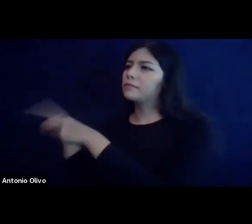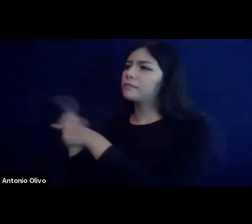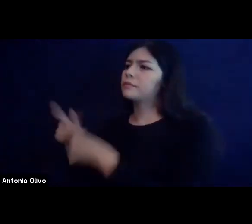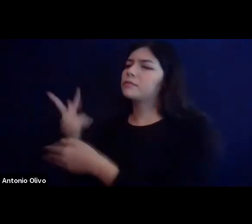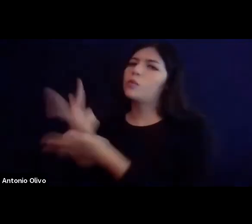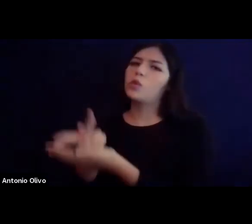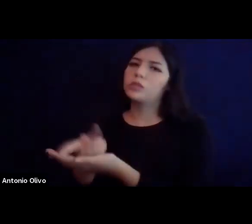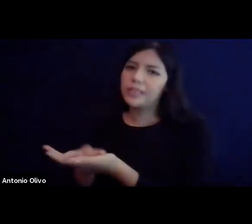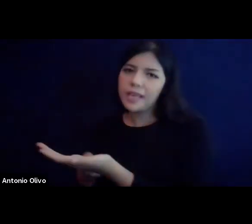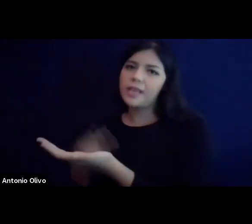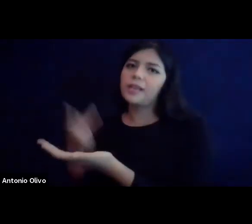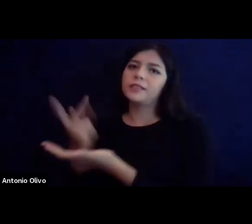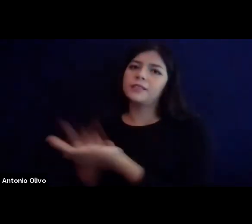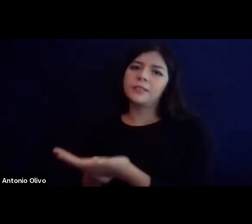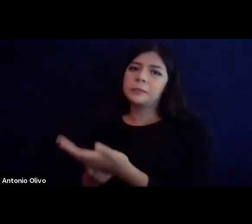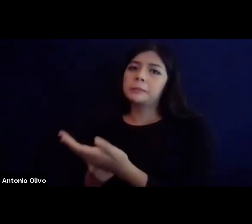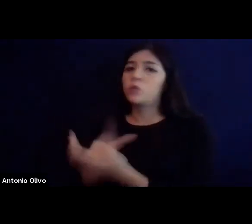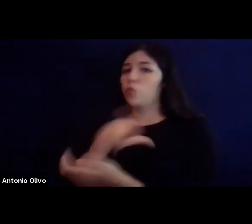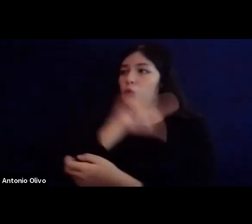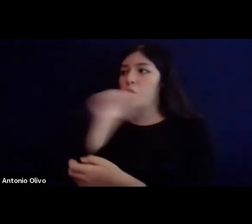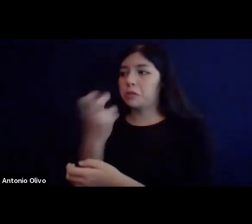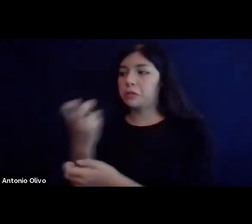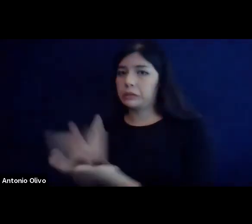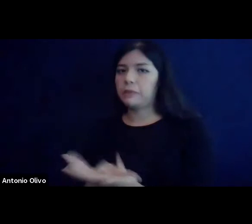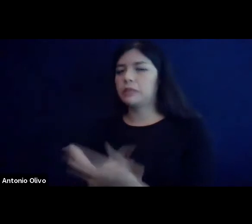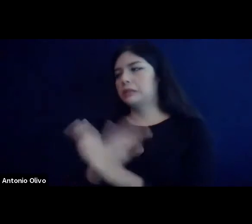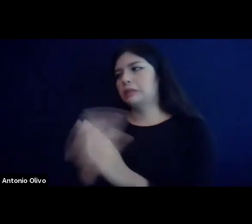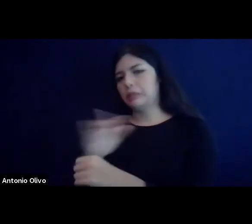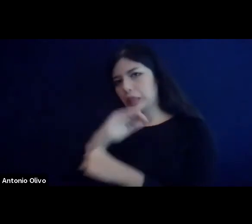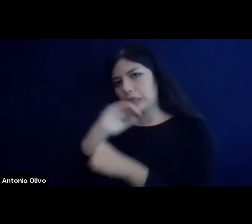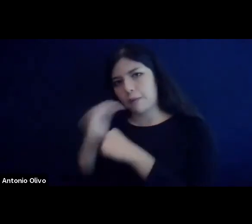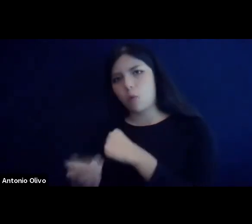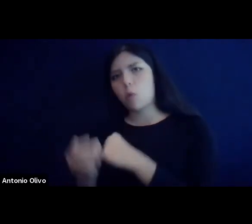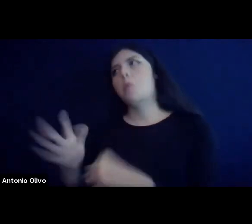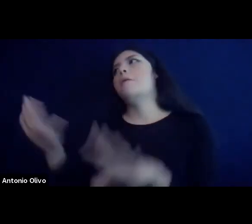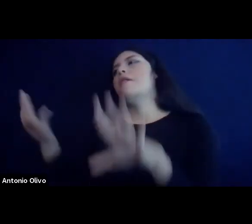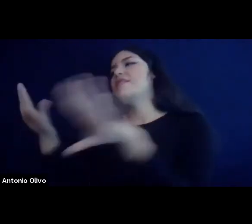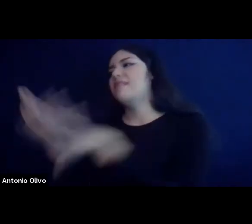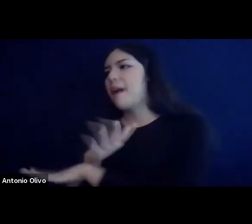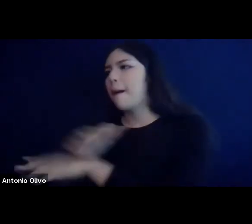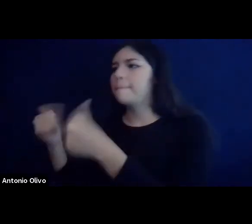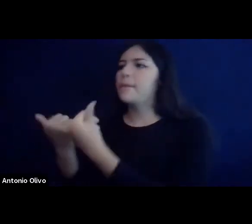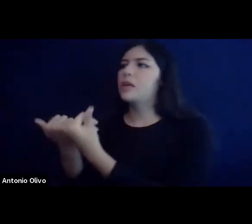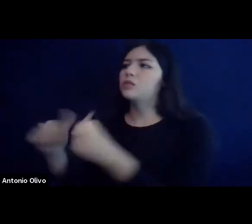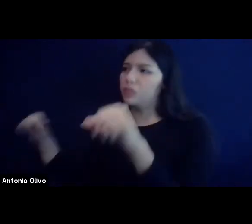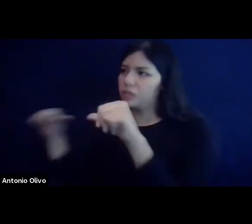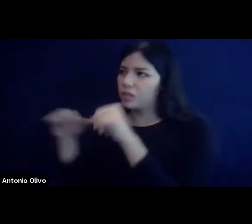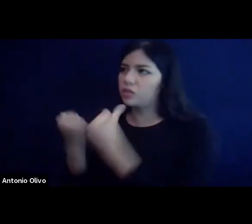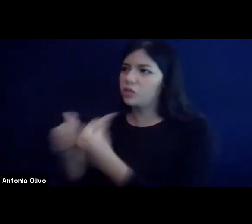el proyecto se terminó, hubo muchos cambios en la asociación, tuvieron que mudarse, cambiarse de casa,